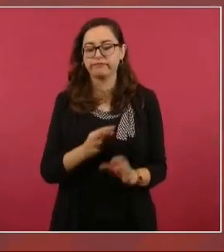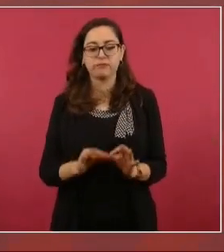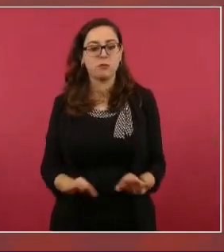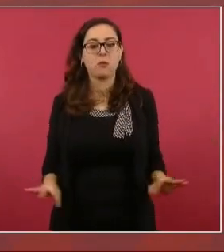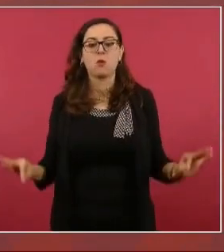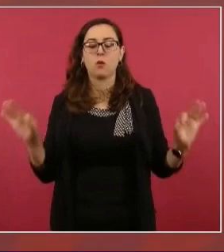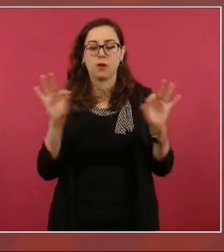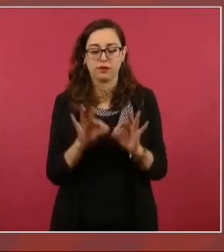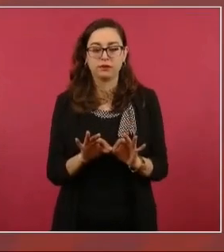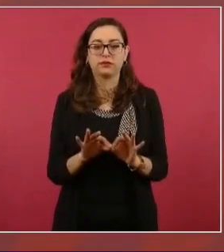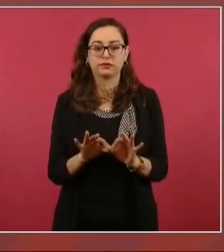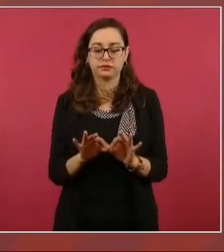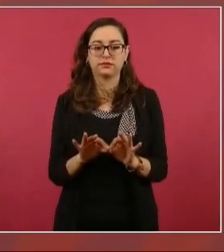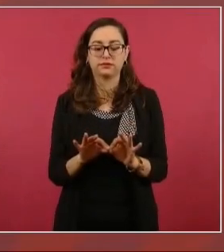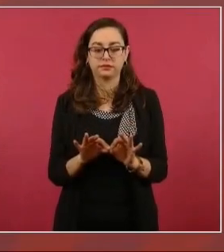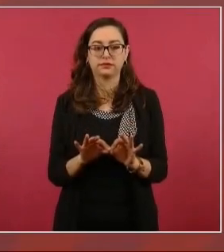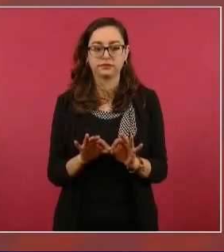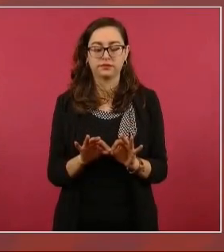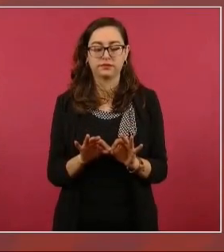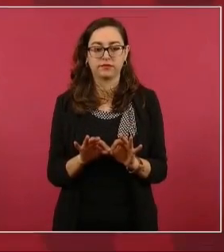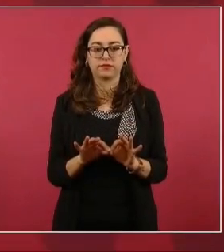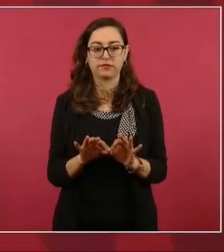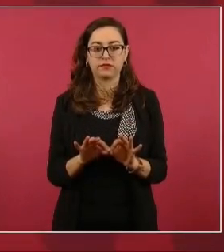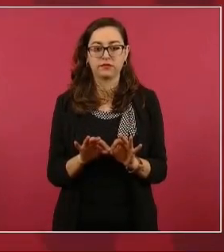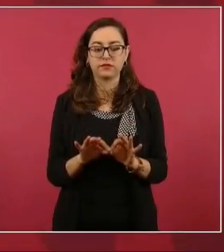que no dejó de ser